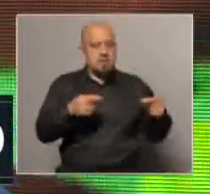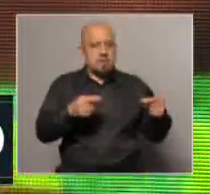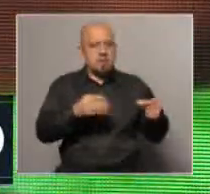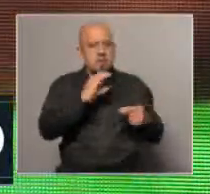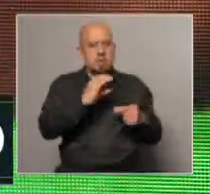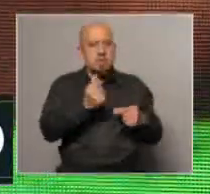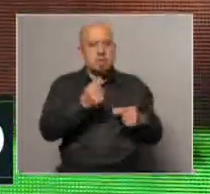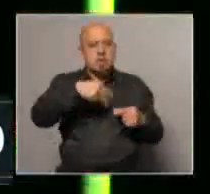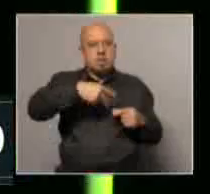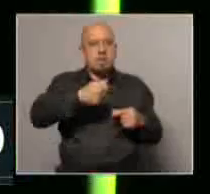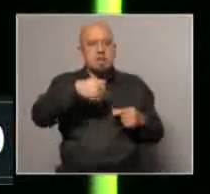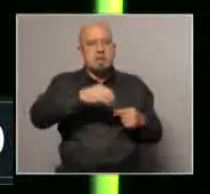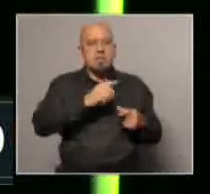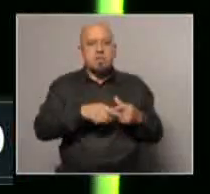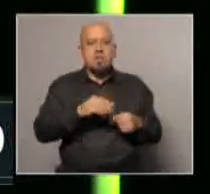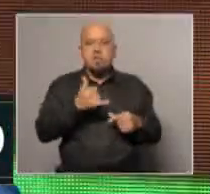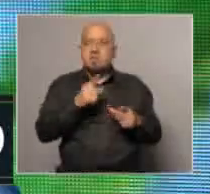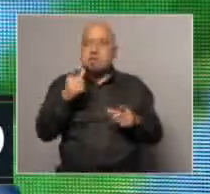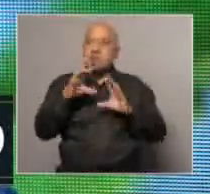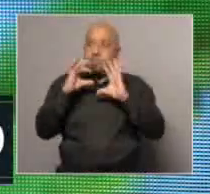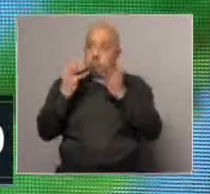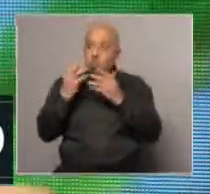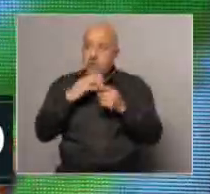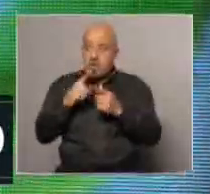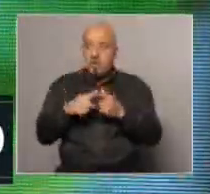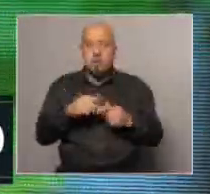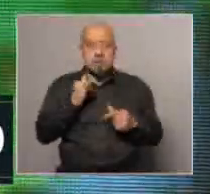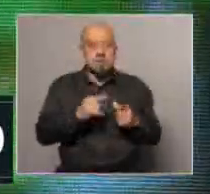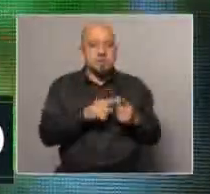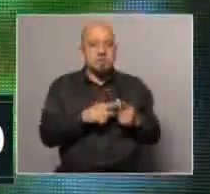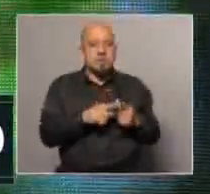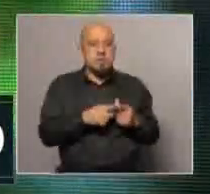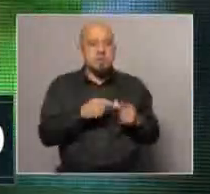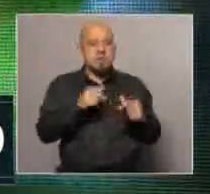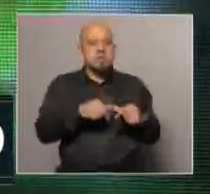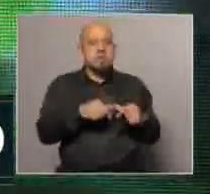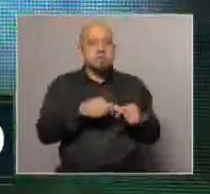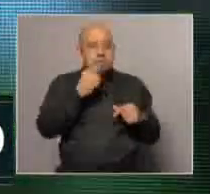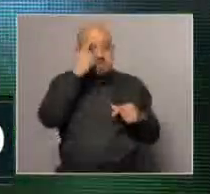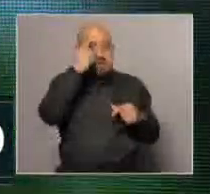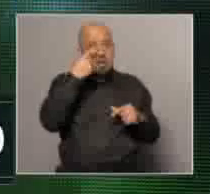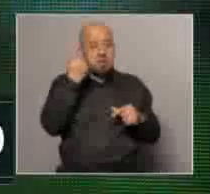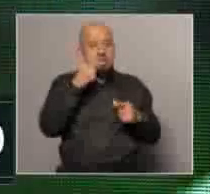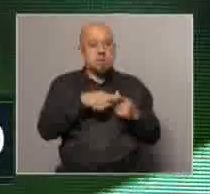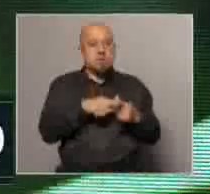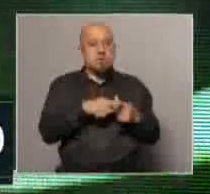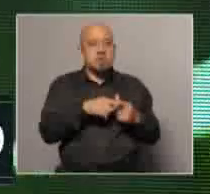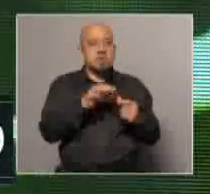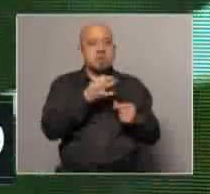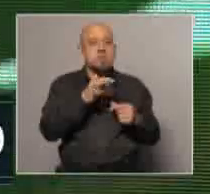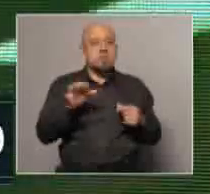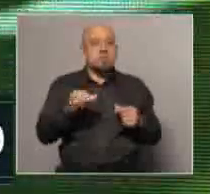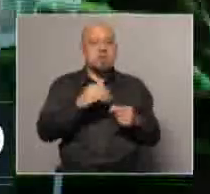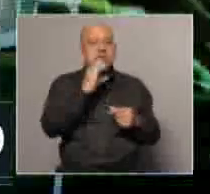cáñamo. ¿Eso ya se comercializa en el mundo? Ya se comercializa en el mundo. Después, algo que el propio Comité Olímpico Internacional sacó de las sustancias controladas, que es el